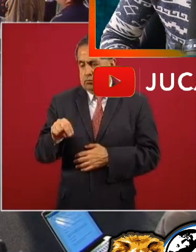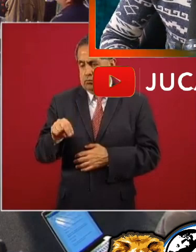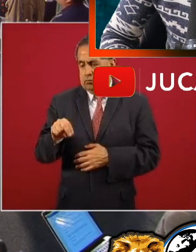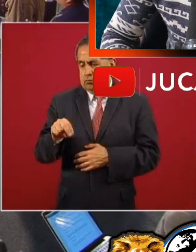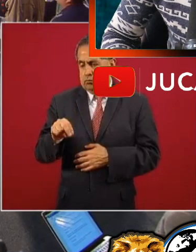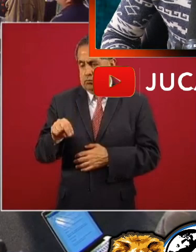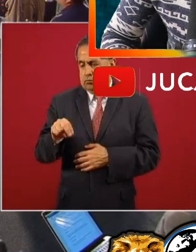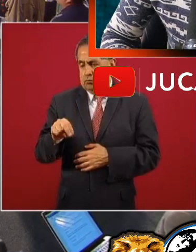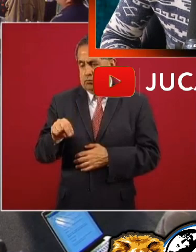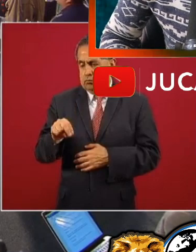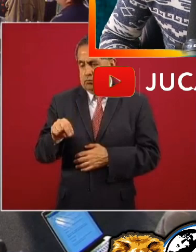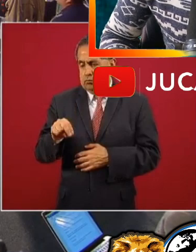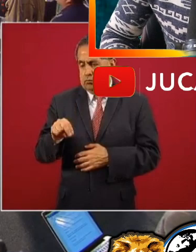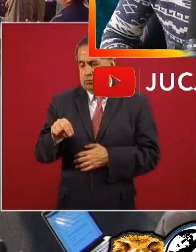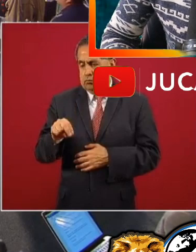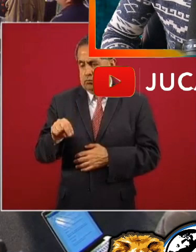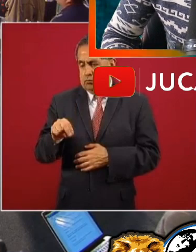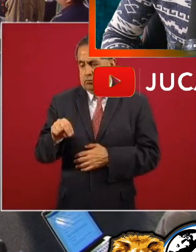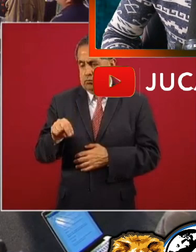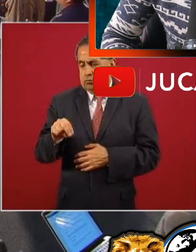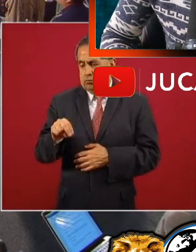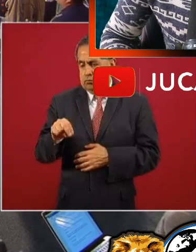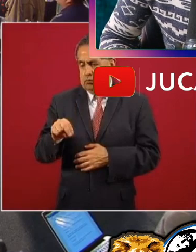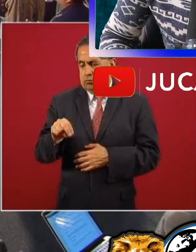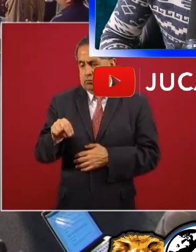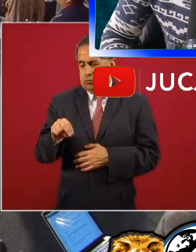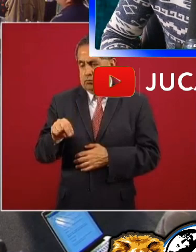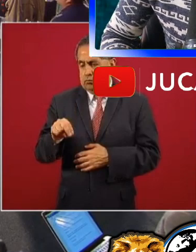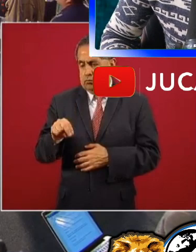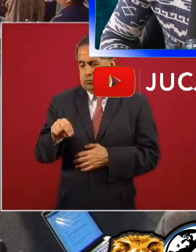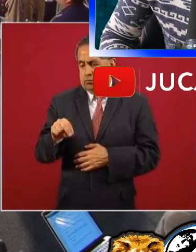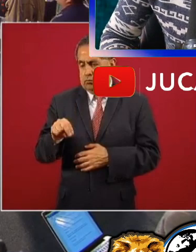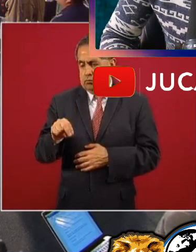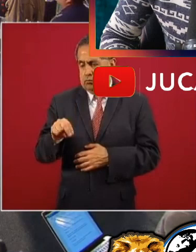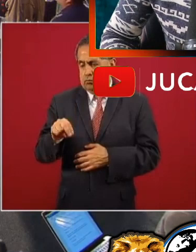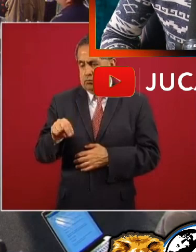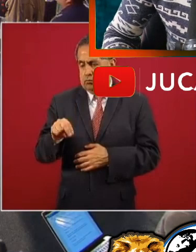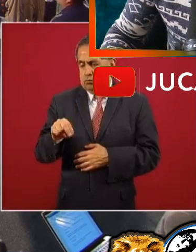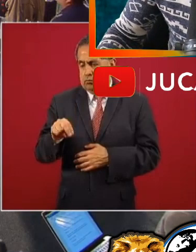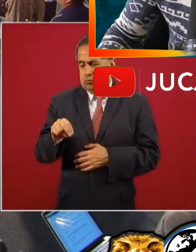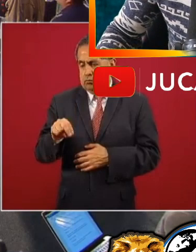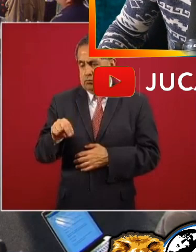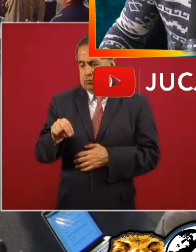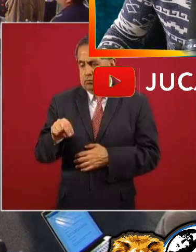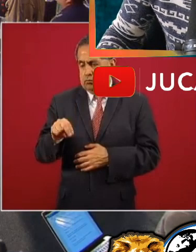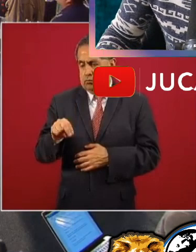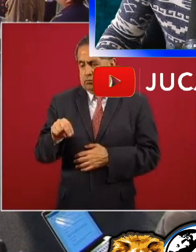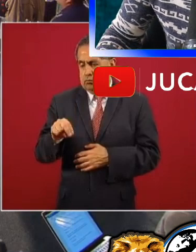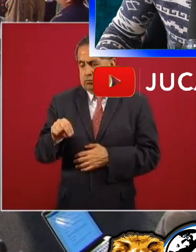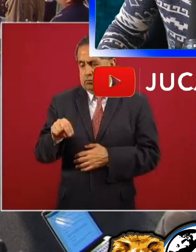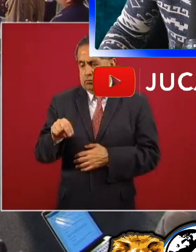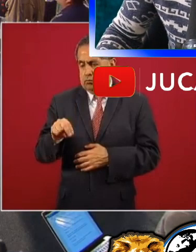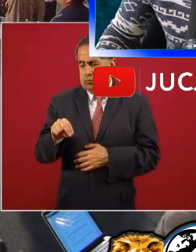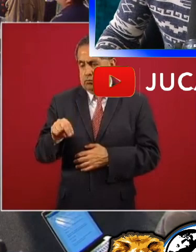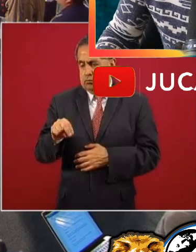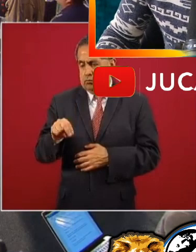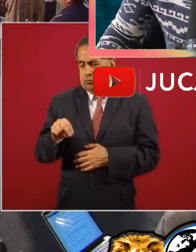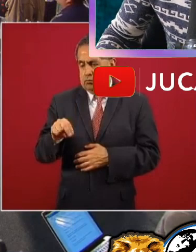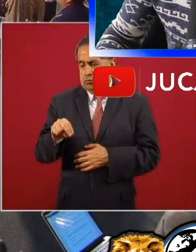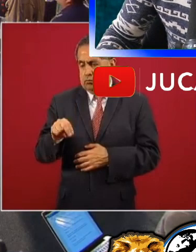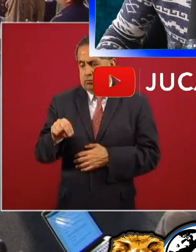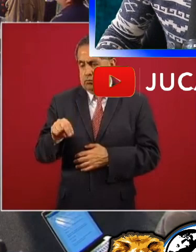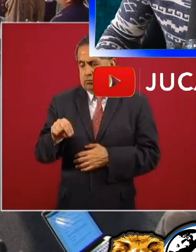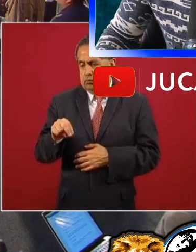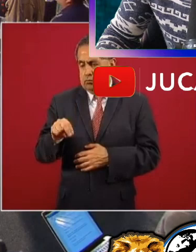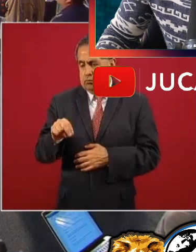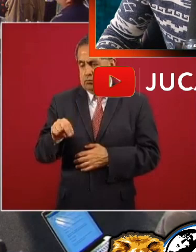fuerte abrazo, saludos, que lo conozco, platiqué con él en la Ciudad de México en varias ocasiones, una excelente persona, se